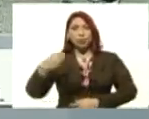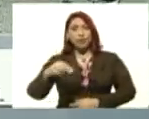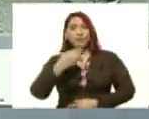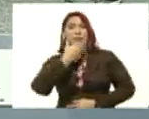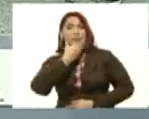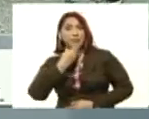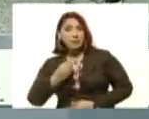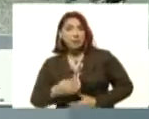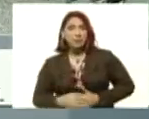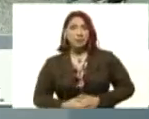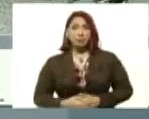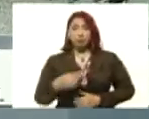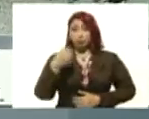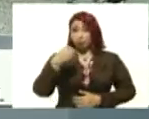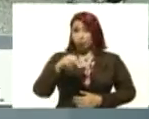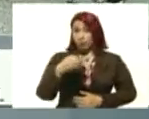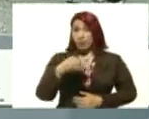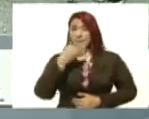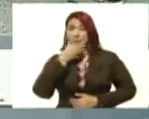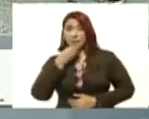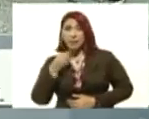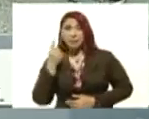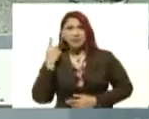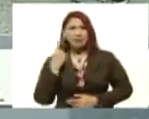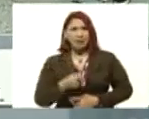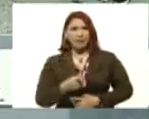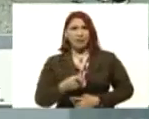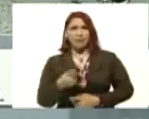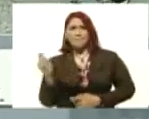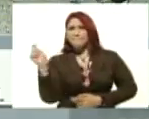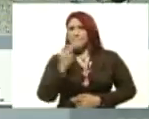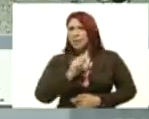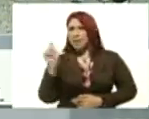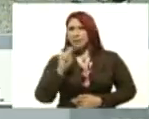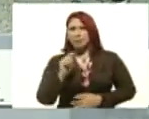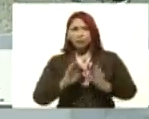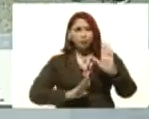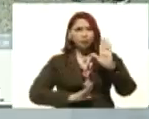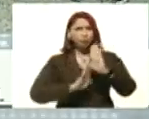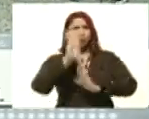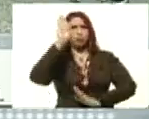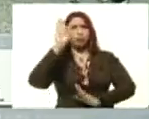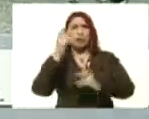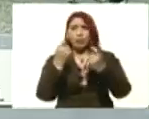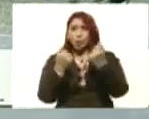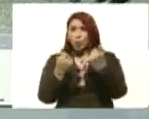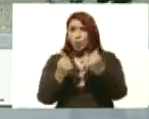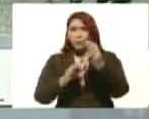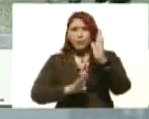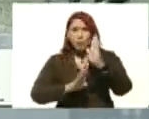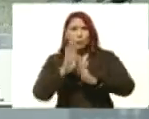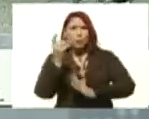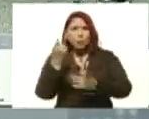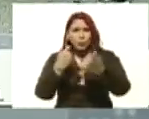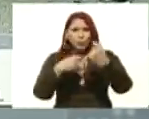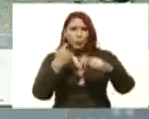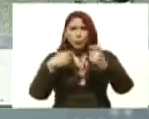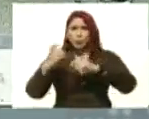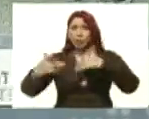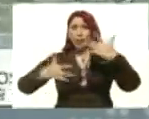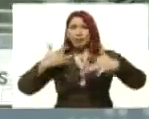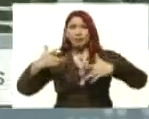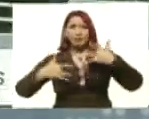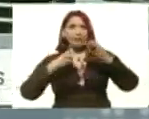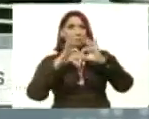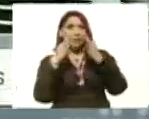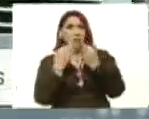diciembre, para que noviembre y diciembre sean meses de crecimiento económico, crecimiento comercial, actividad